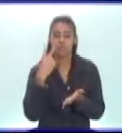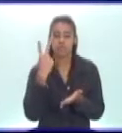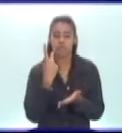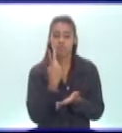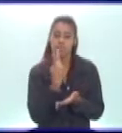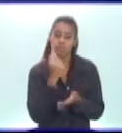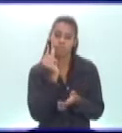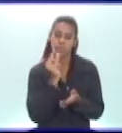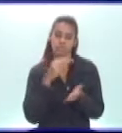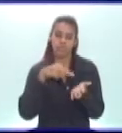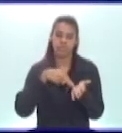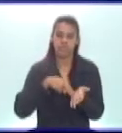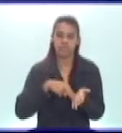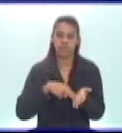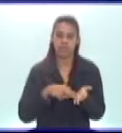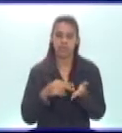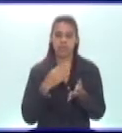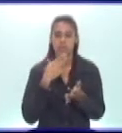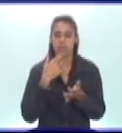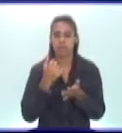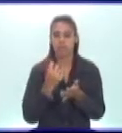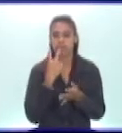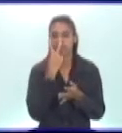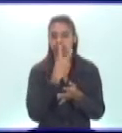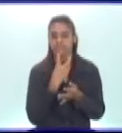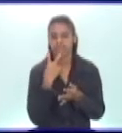realizar una mejor lectura labiofacial.